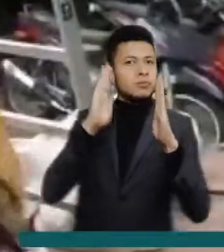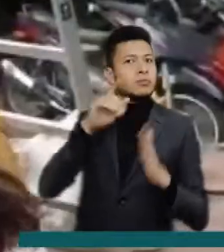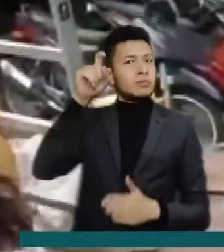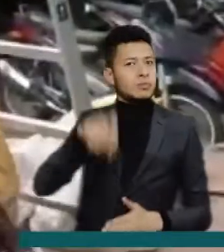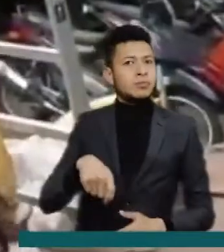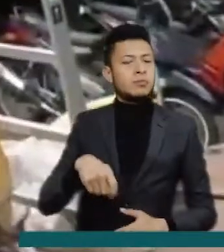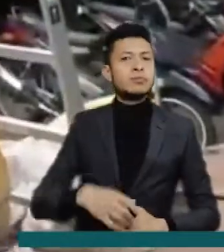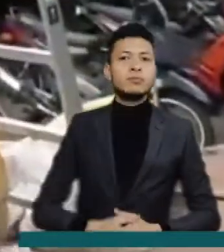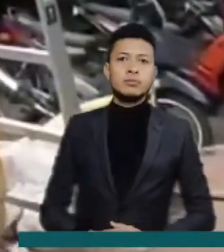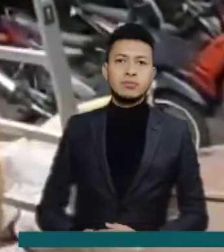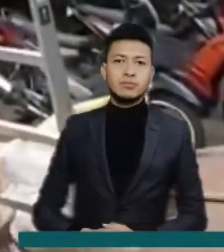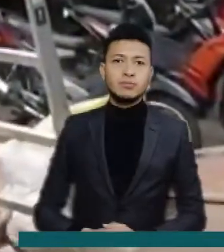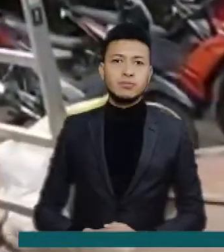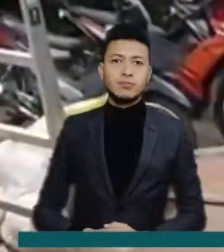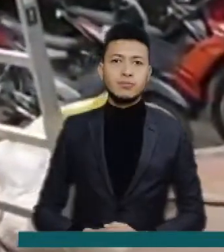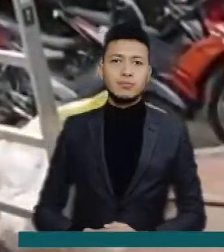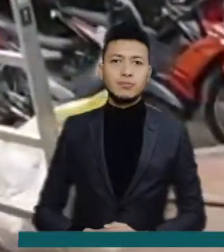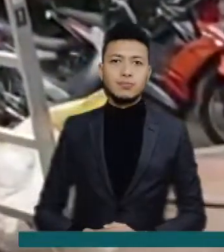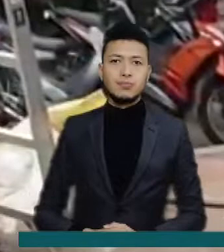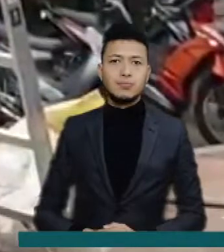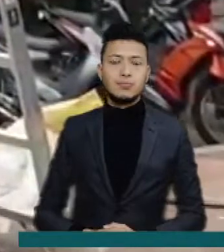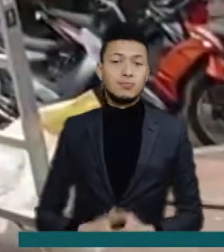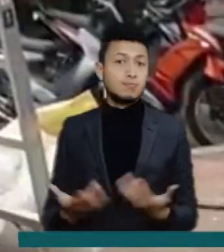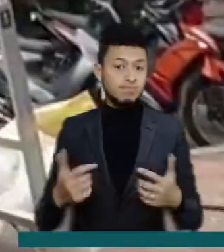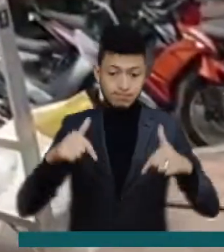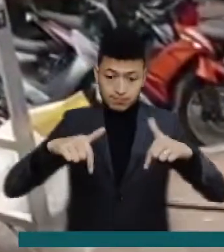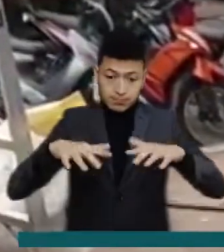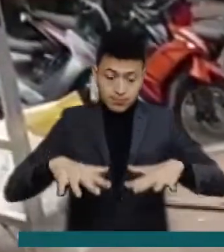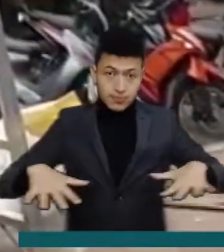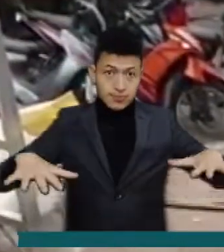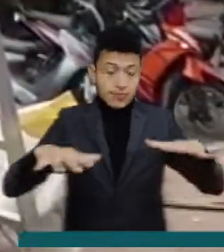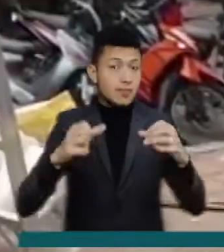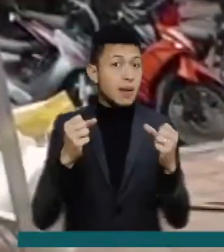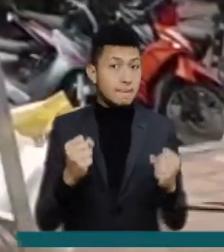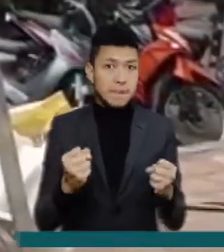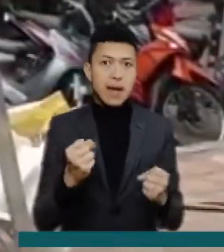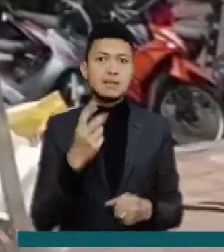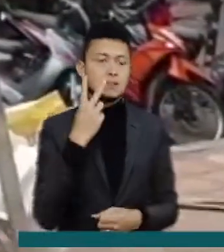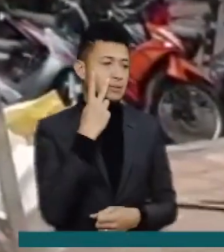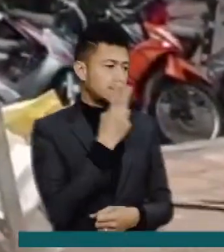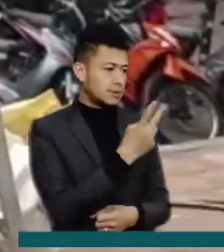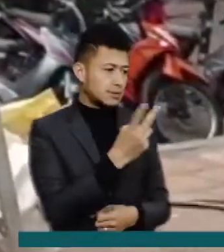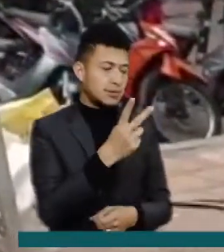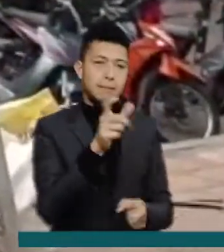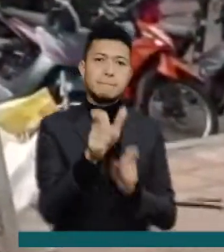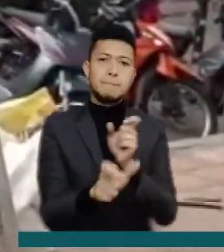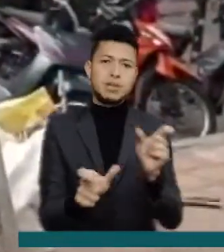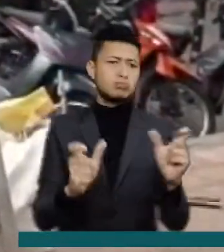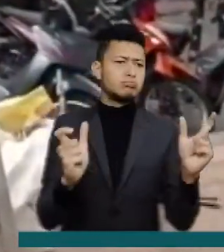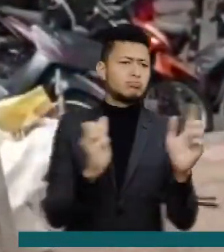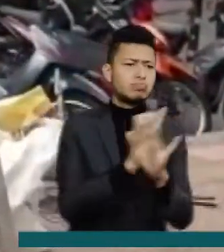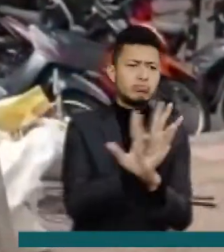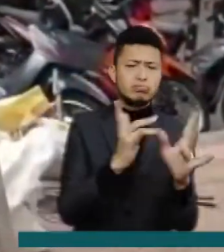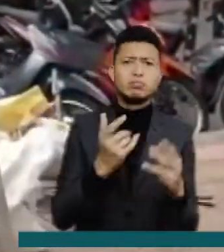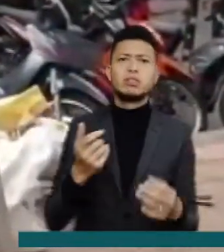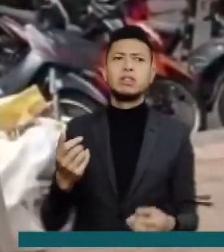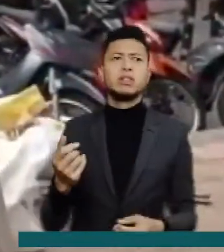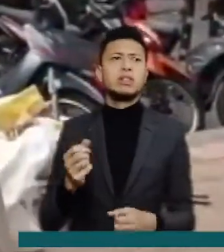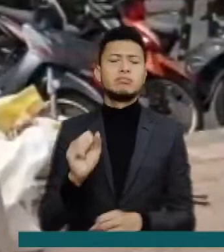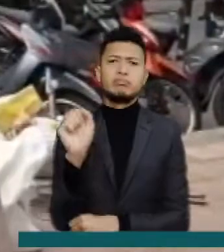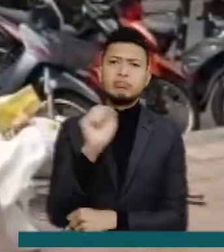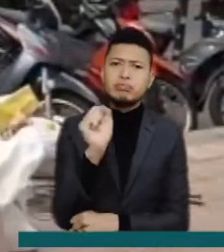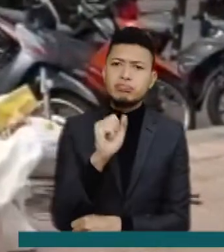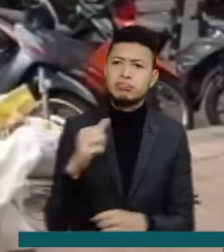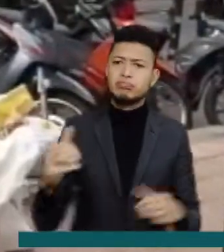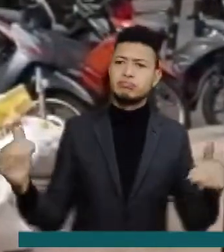En este lugar nos encontramos en un lugar donde es muy notorio el tránsito de personas, tanto de